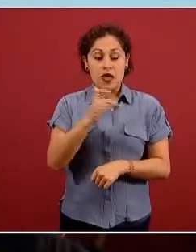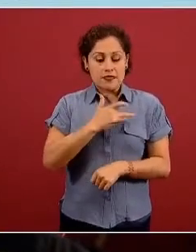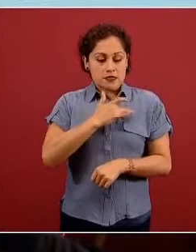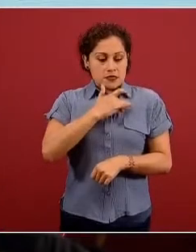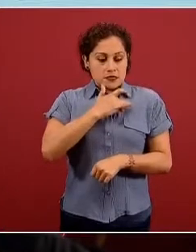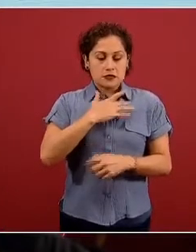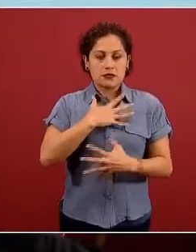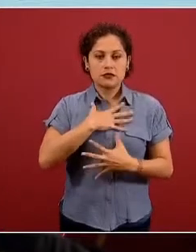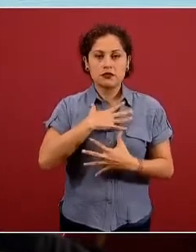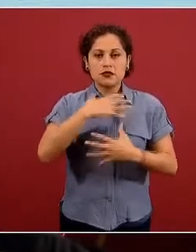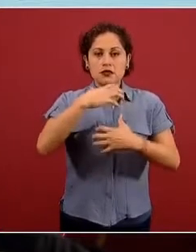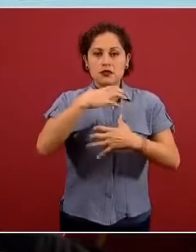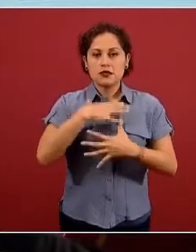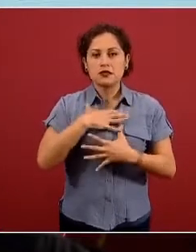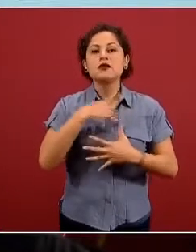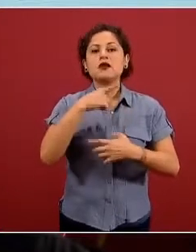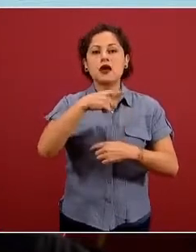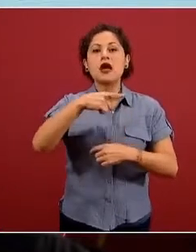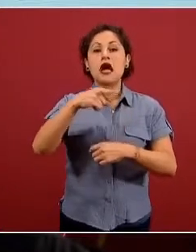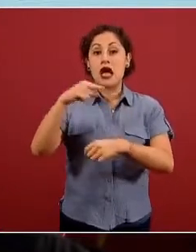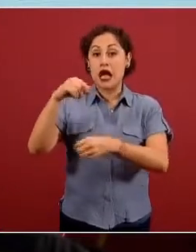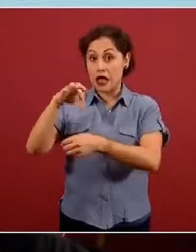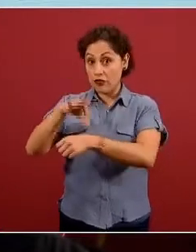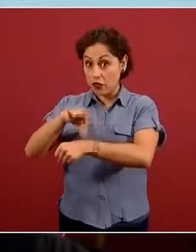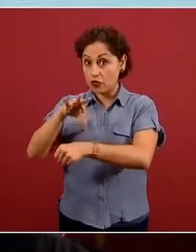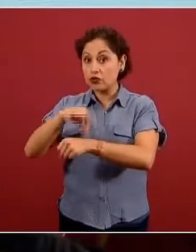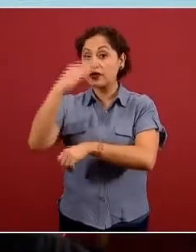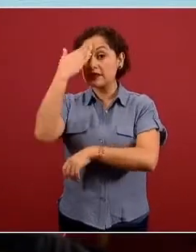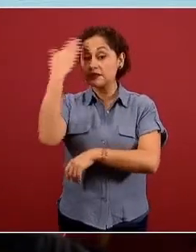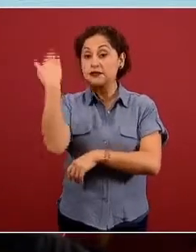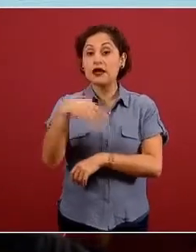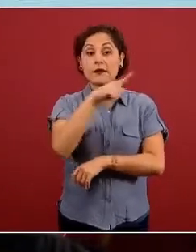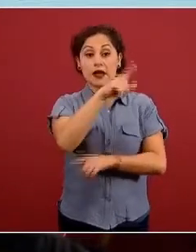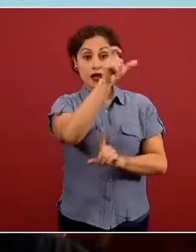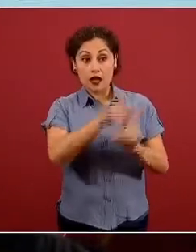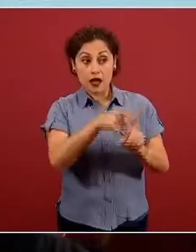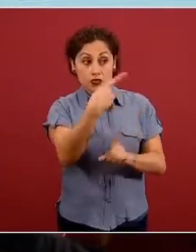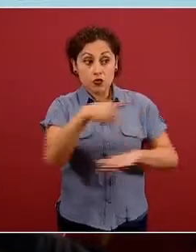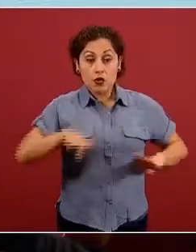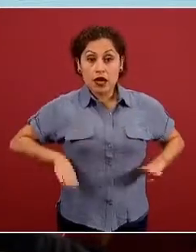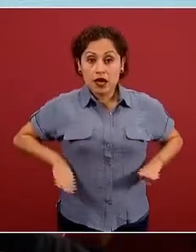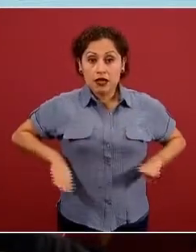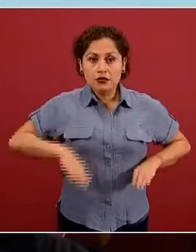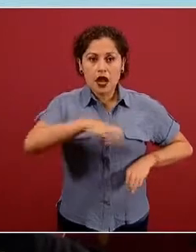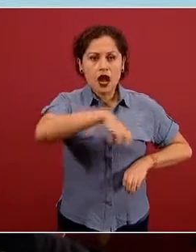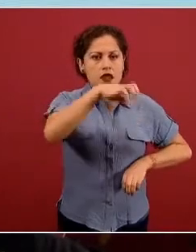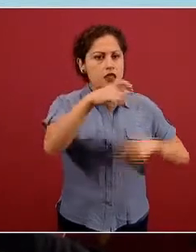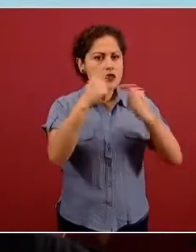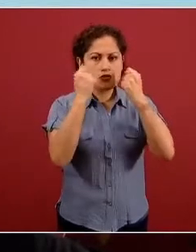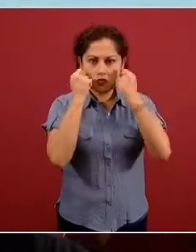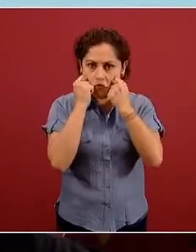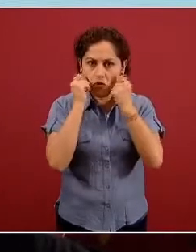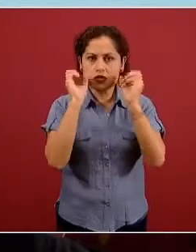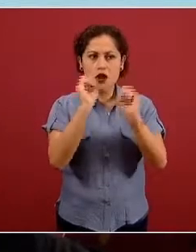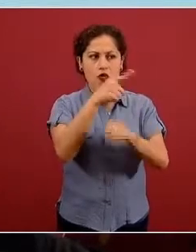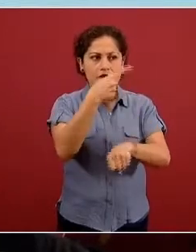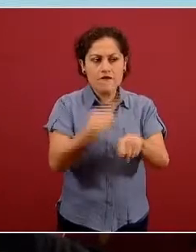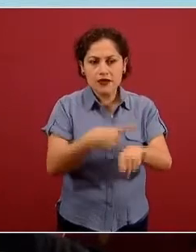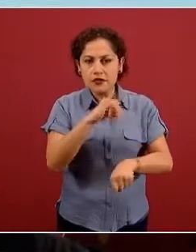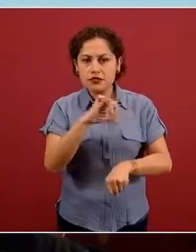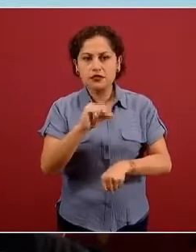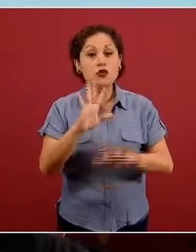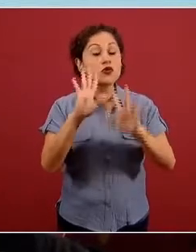en medicina, signo de alarma que debe hacer que la persona de cualquier edad acuda inmediatamente si